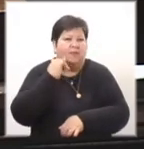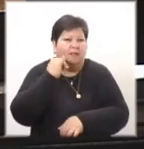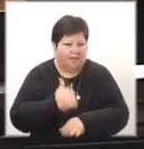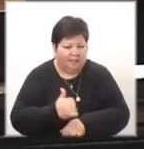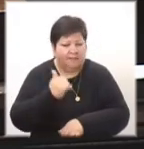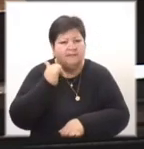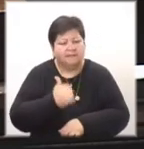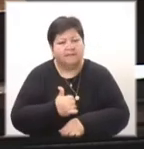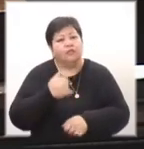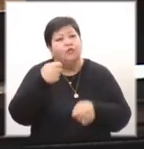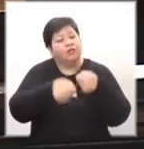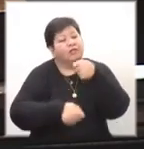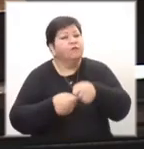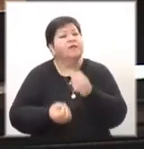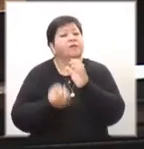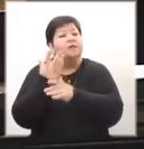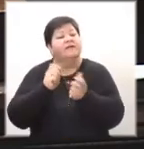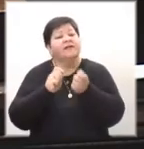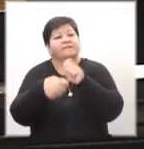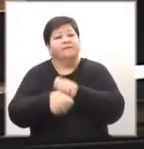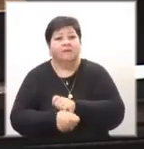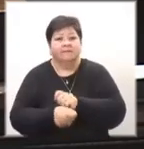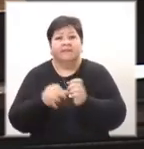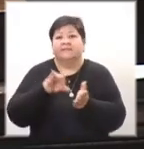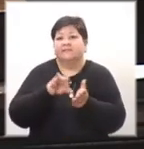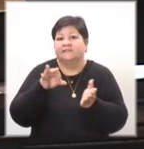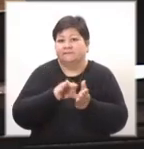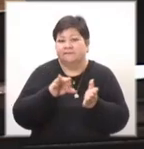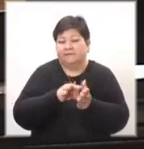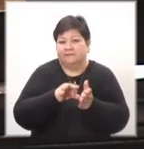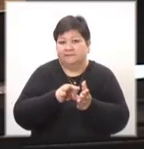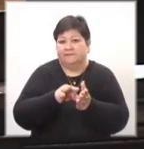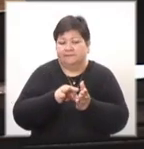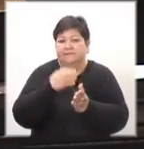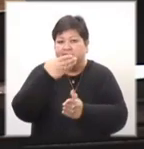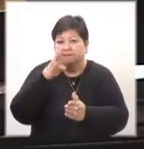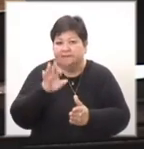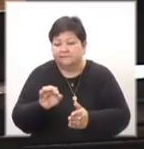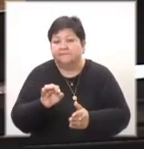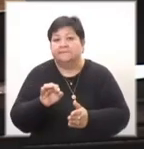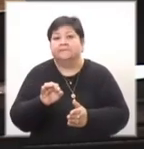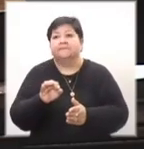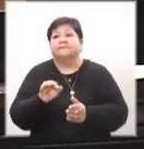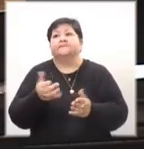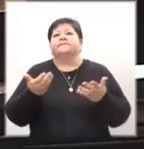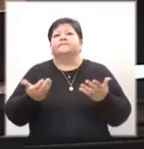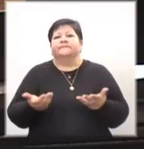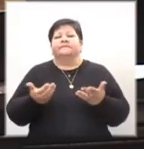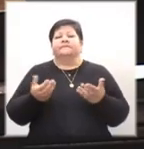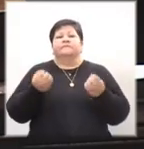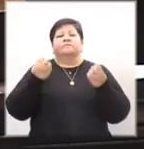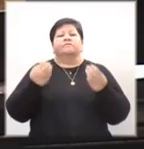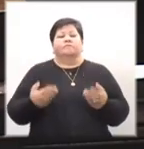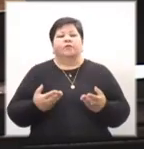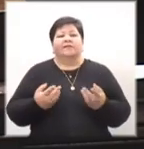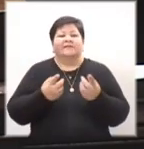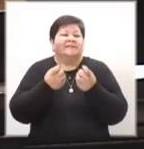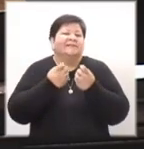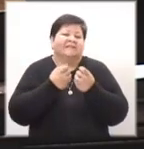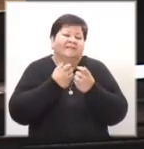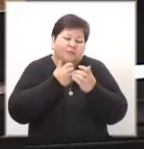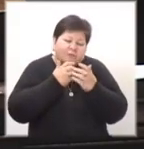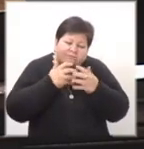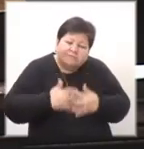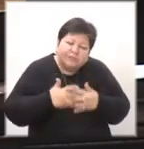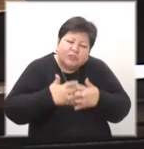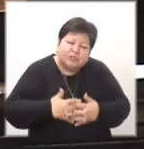nueva reforma del sistema de seguridad social, en el entendido de que es necesario procesarla,